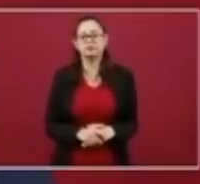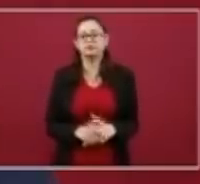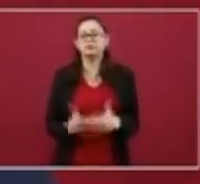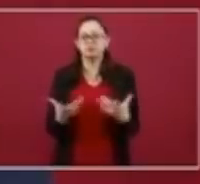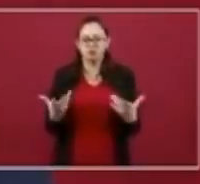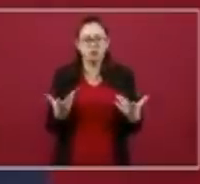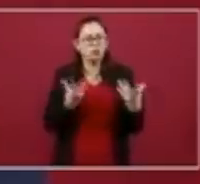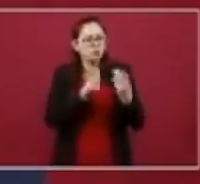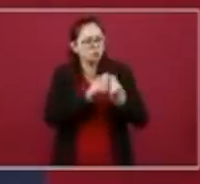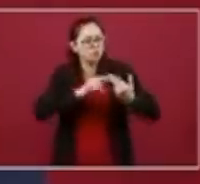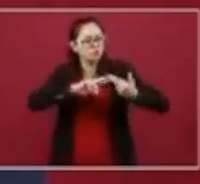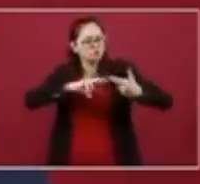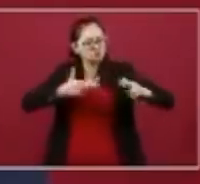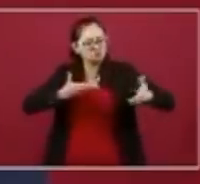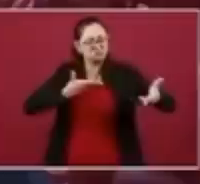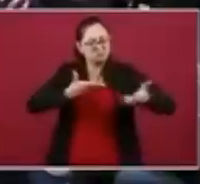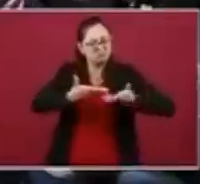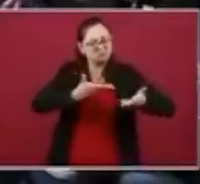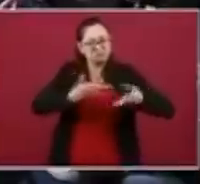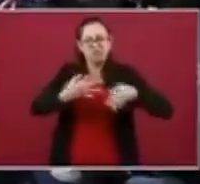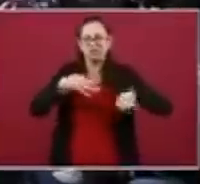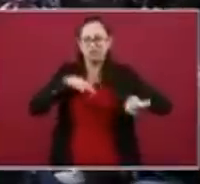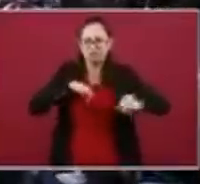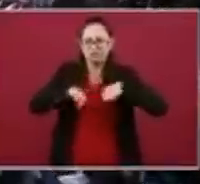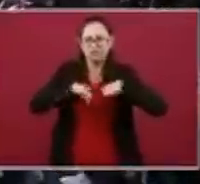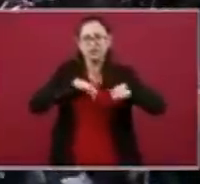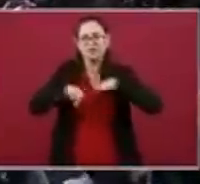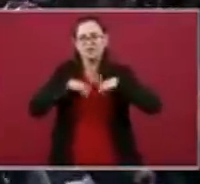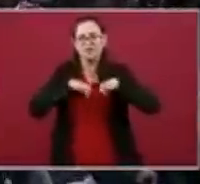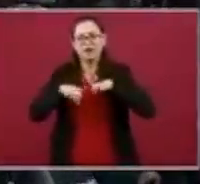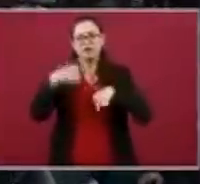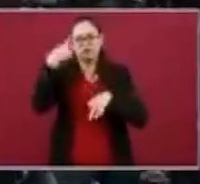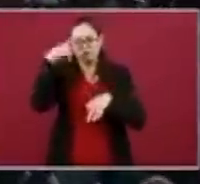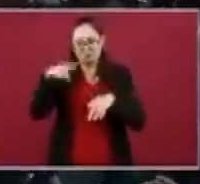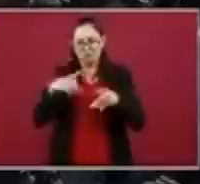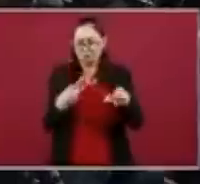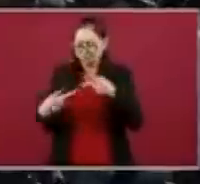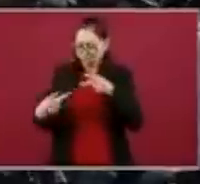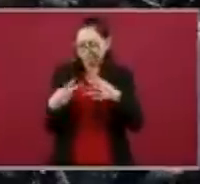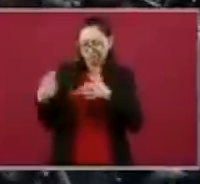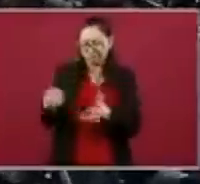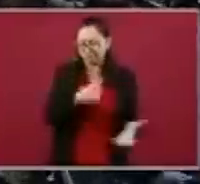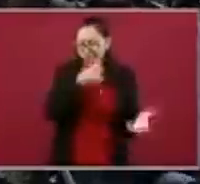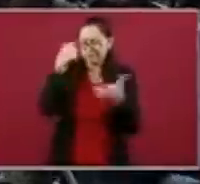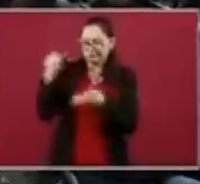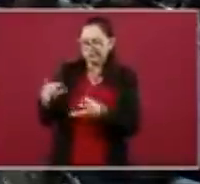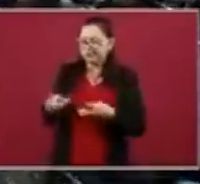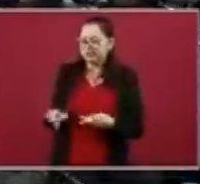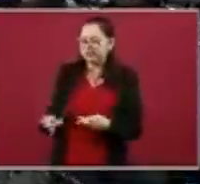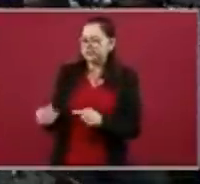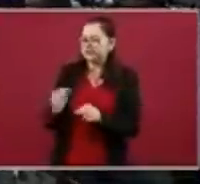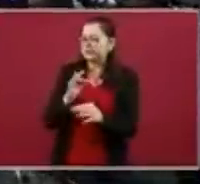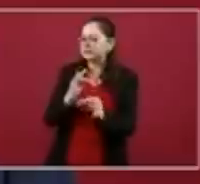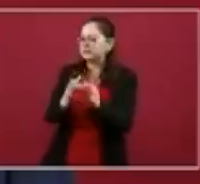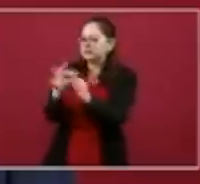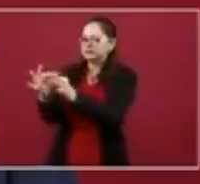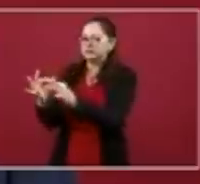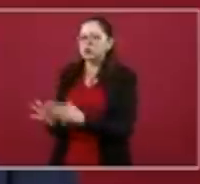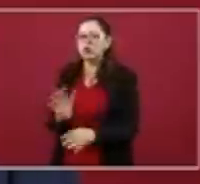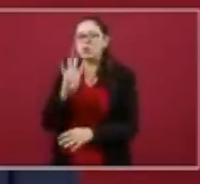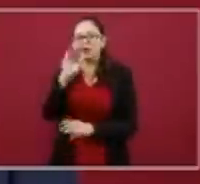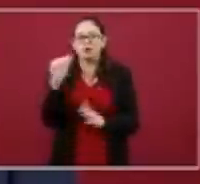trabajando de manera conjunta para este plan de inversión, repito,